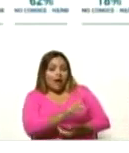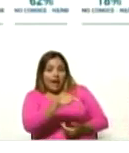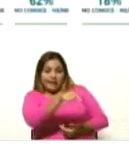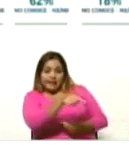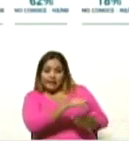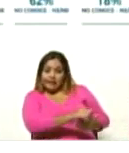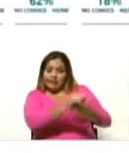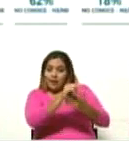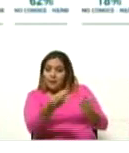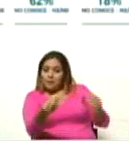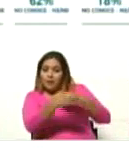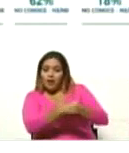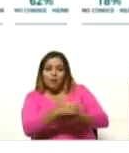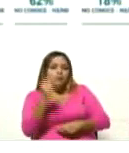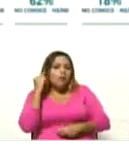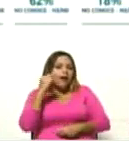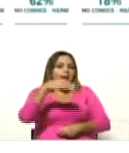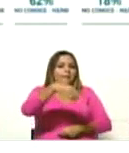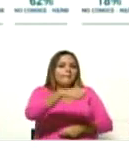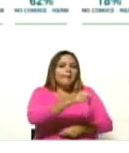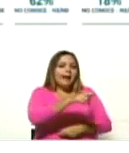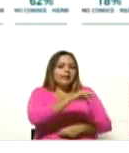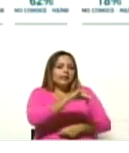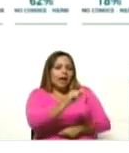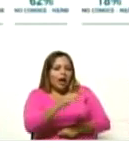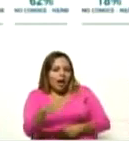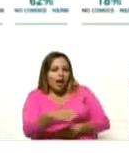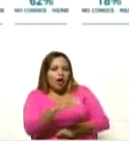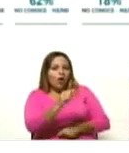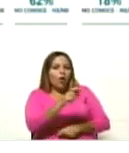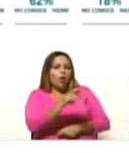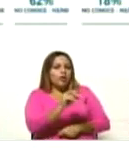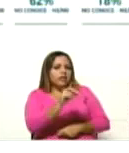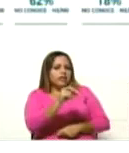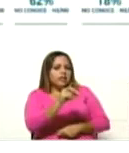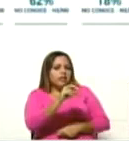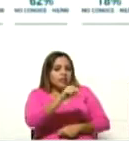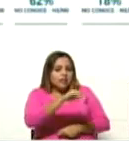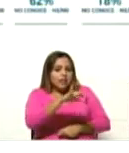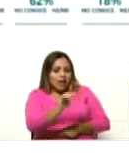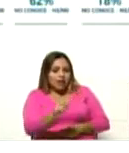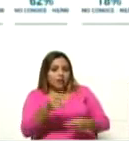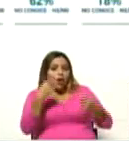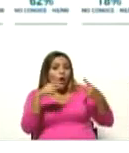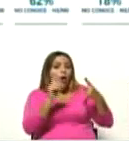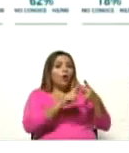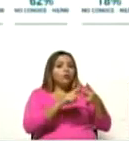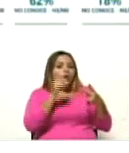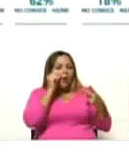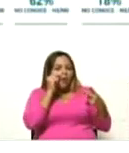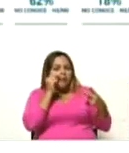prometen más son María Corina Machado, Antonio Ecarri, Antonio Lápiz Ecarri,